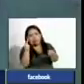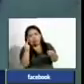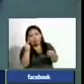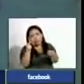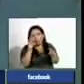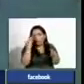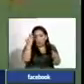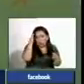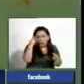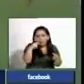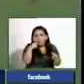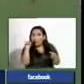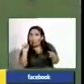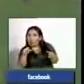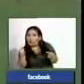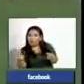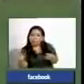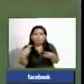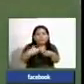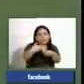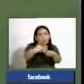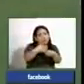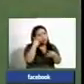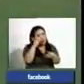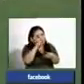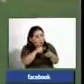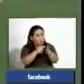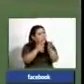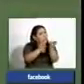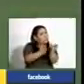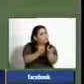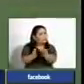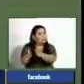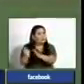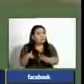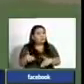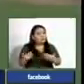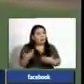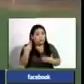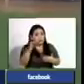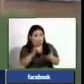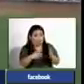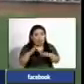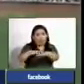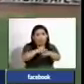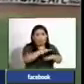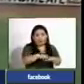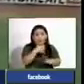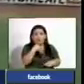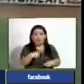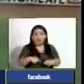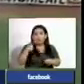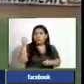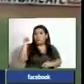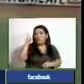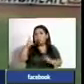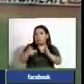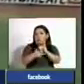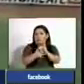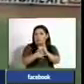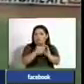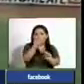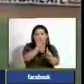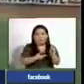se ha hablado quiénes podrían llegar, pero parece que lo están haciendo en orden, porque han llevado primero y anunciaron quién va a ser su próximo técnico.